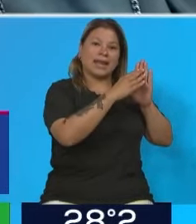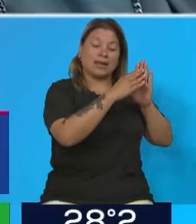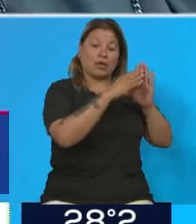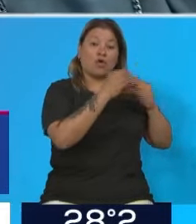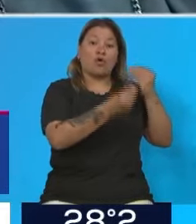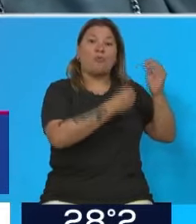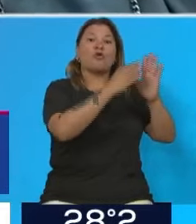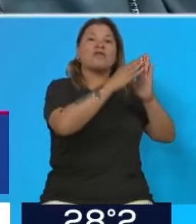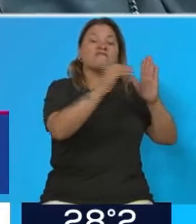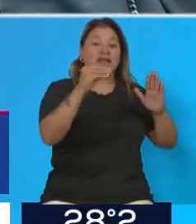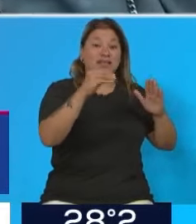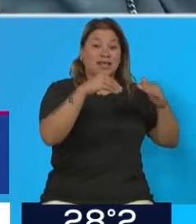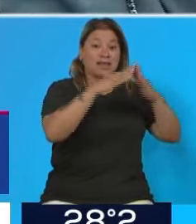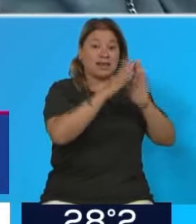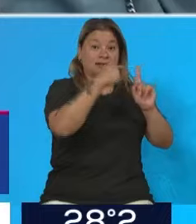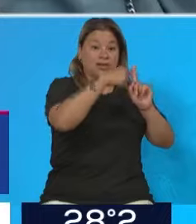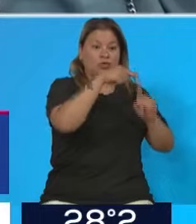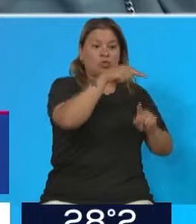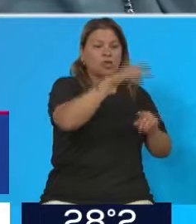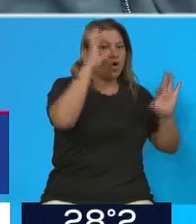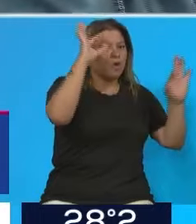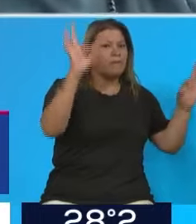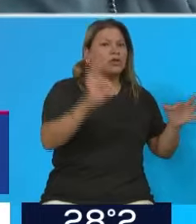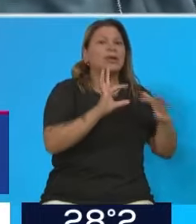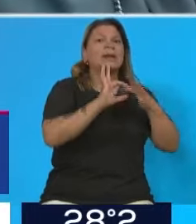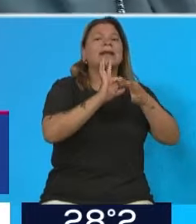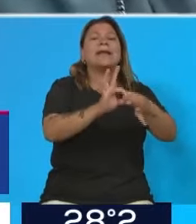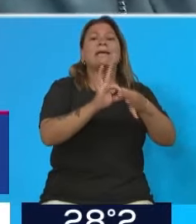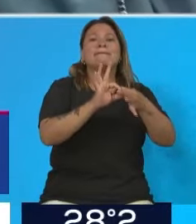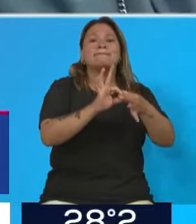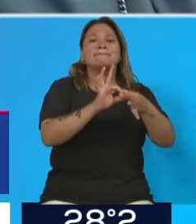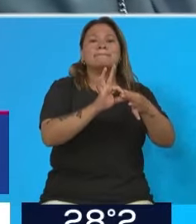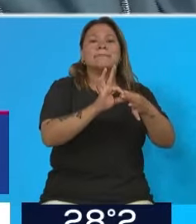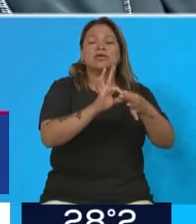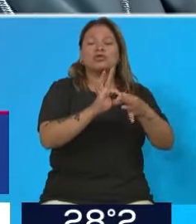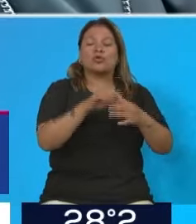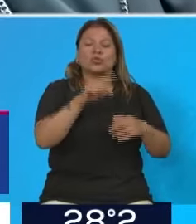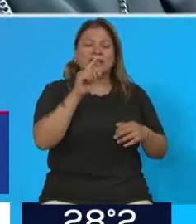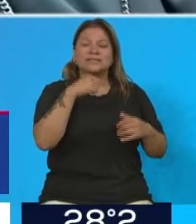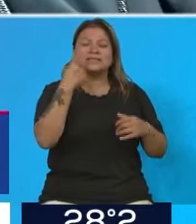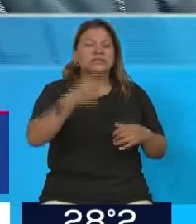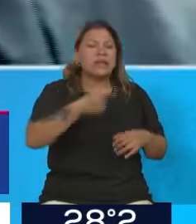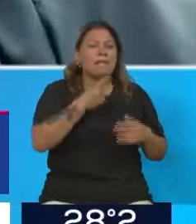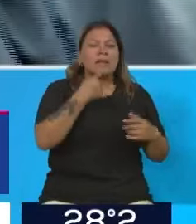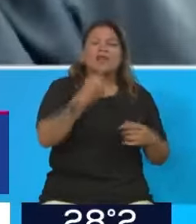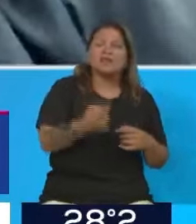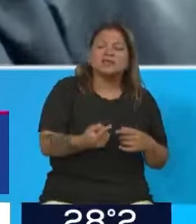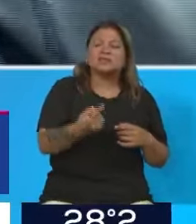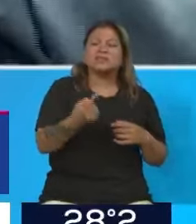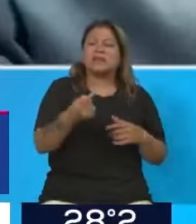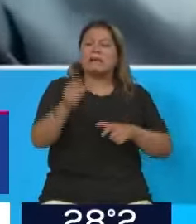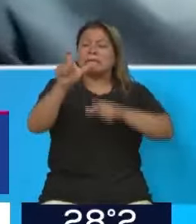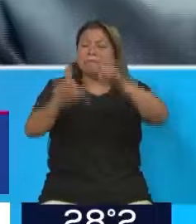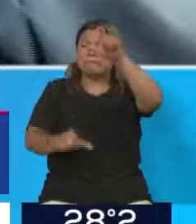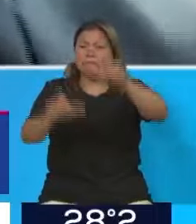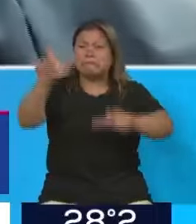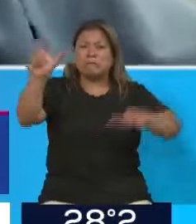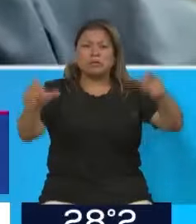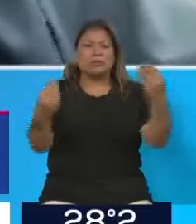la inclusión social respecto de la observación permanente de la carencia de un montón de personas que